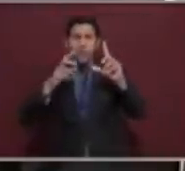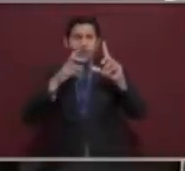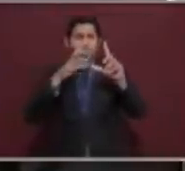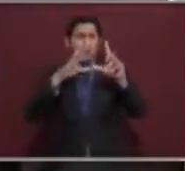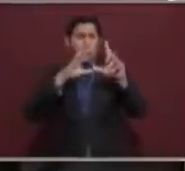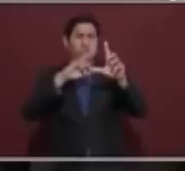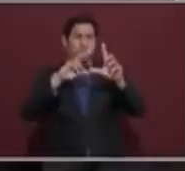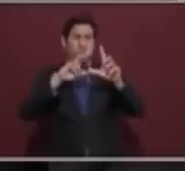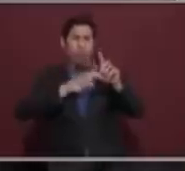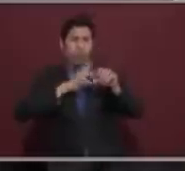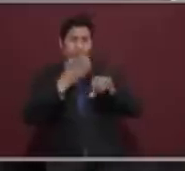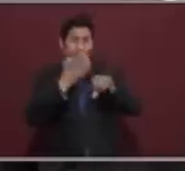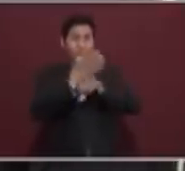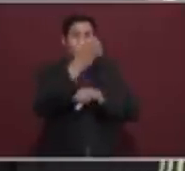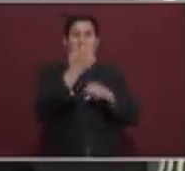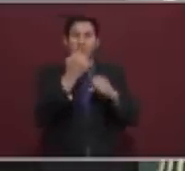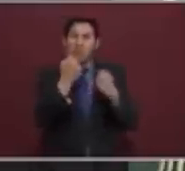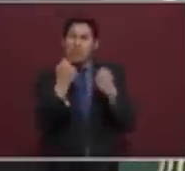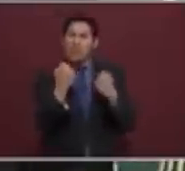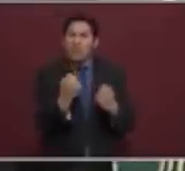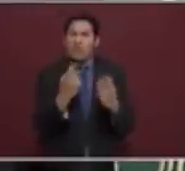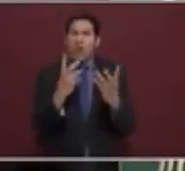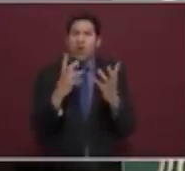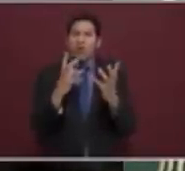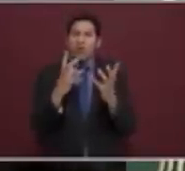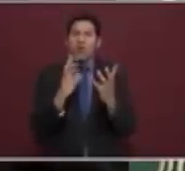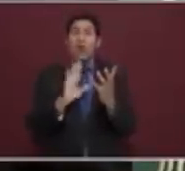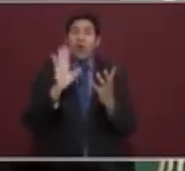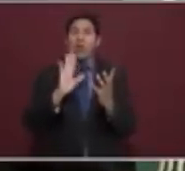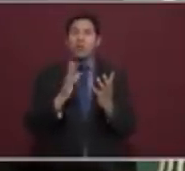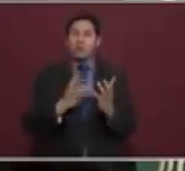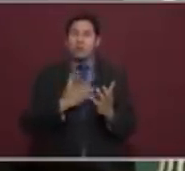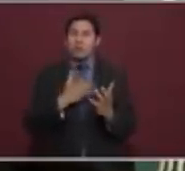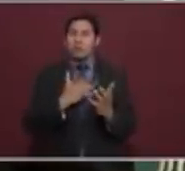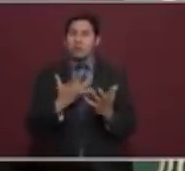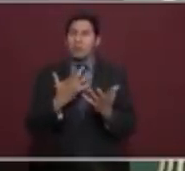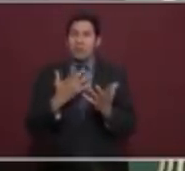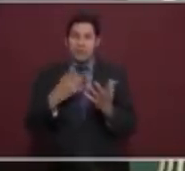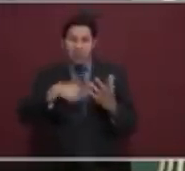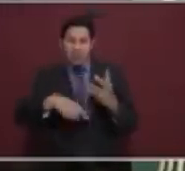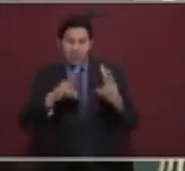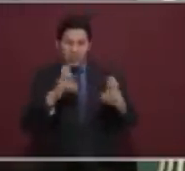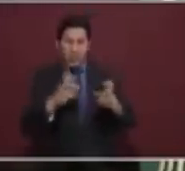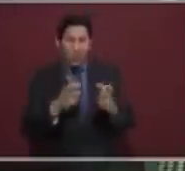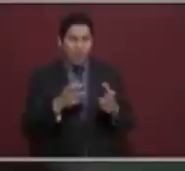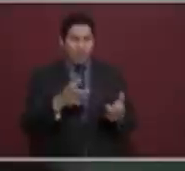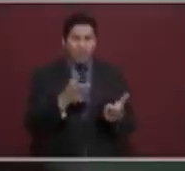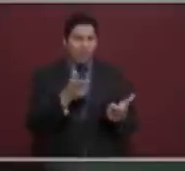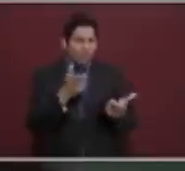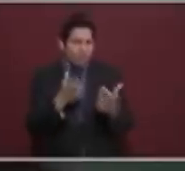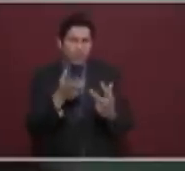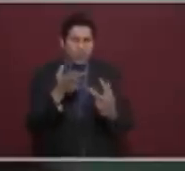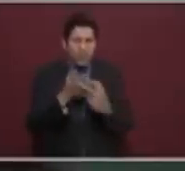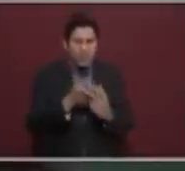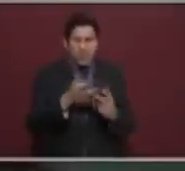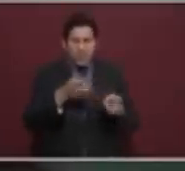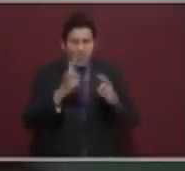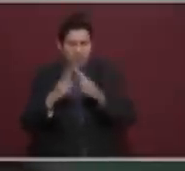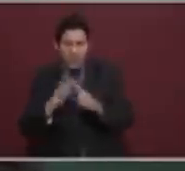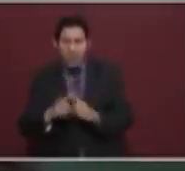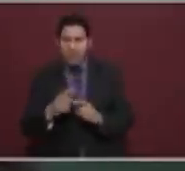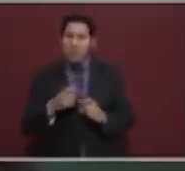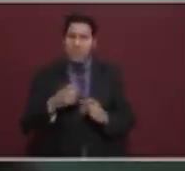de fuerza casi suficiente para enfrentar la criminalidad la primera expresión la tenemos